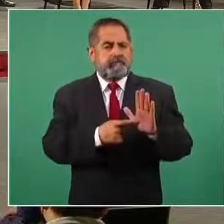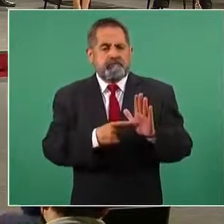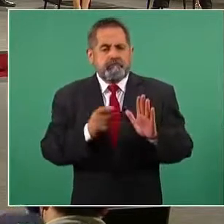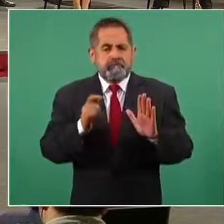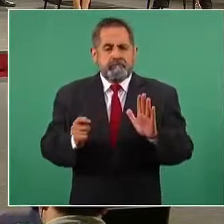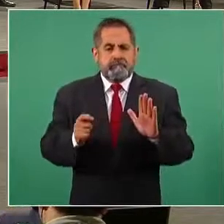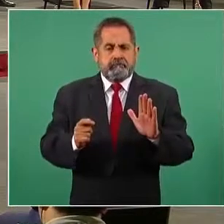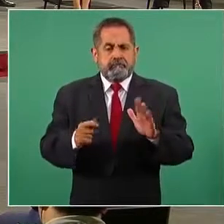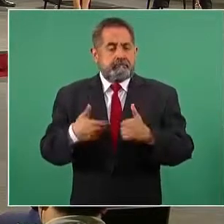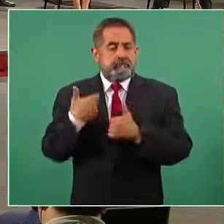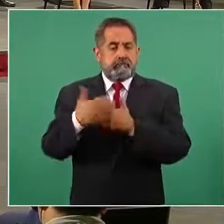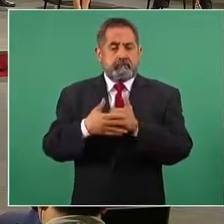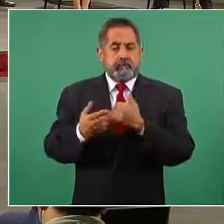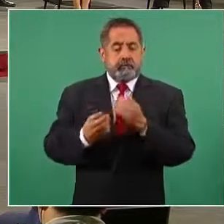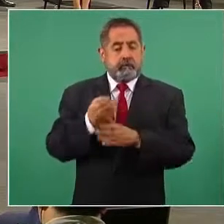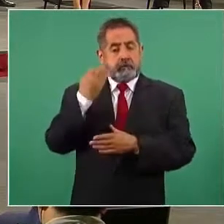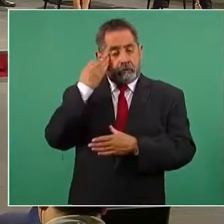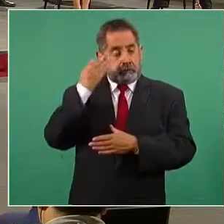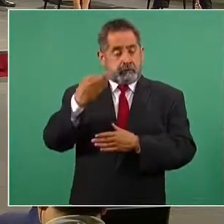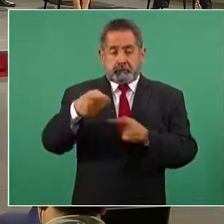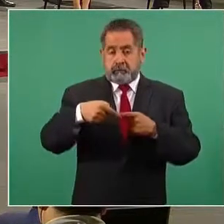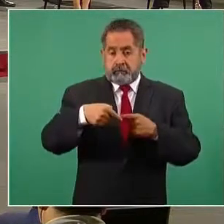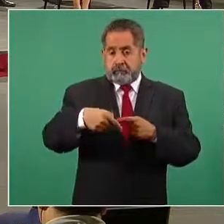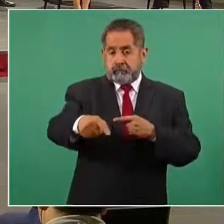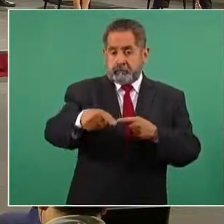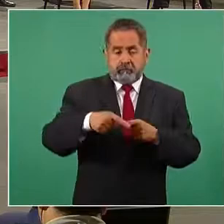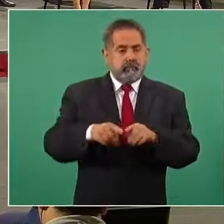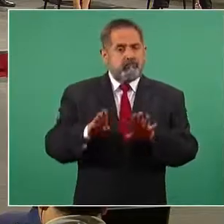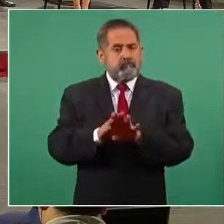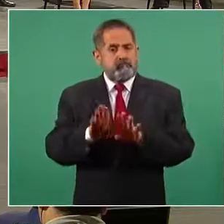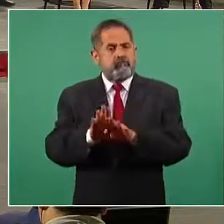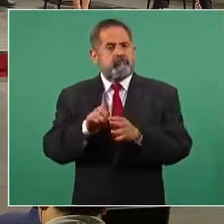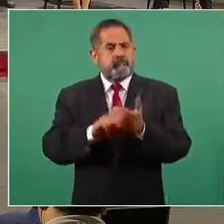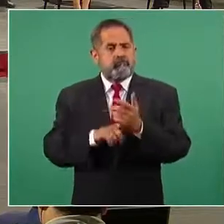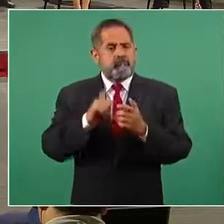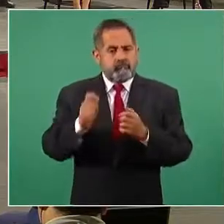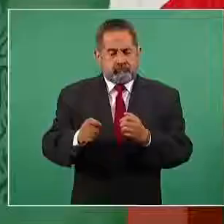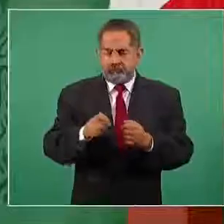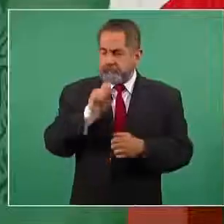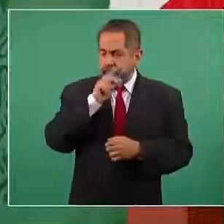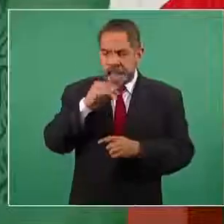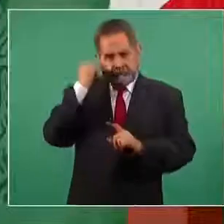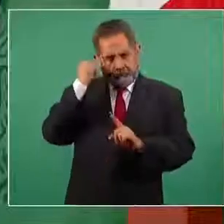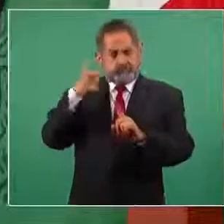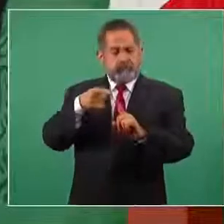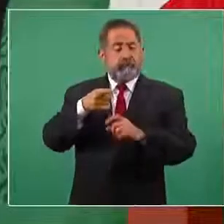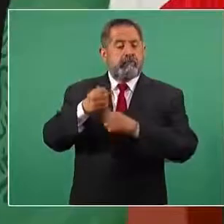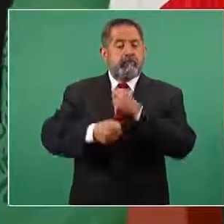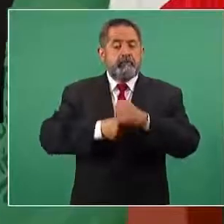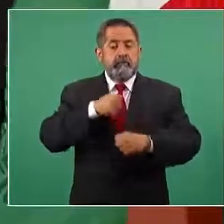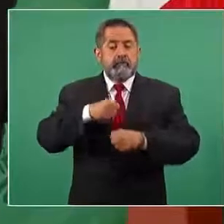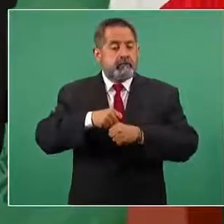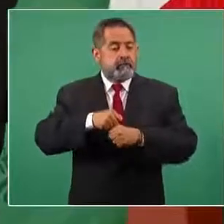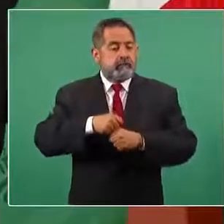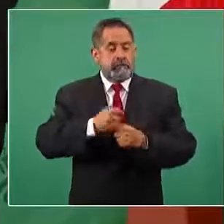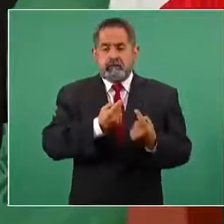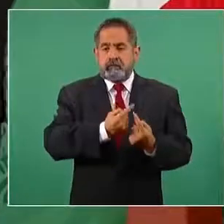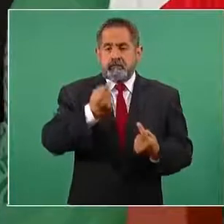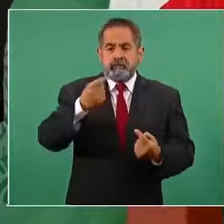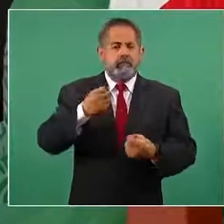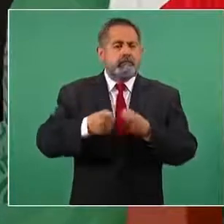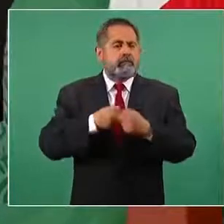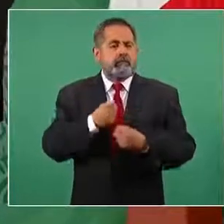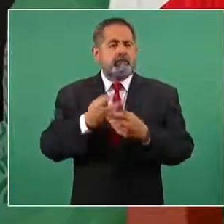la apertura de una nueva etapa, siguiendo el eje prioritario de edad que se anunció desde un inicio